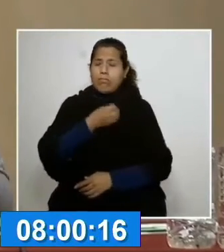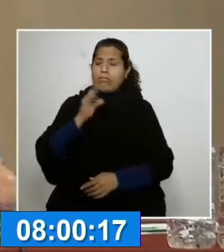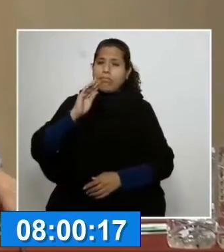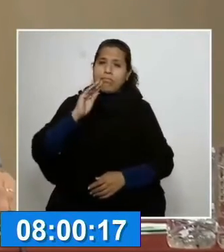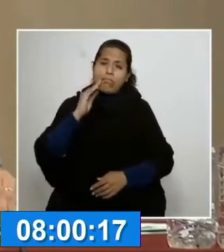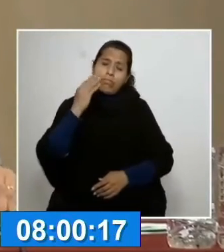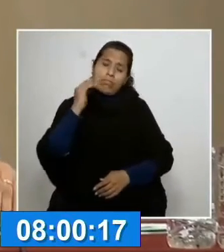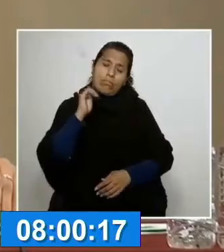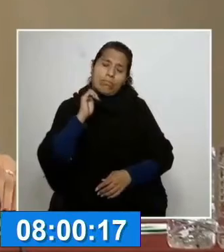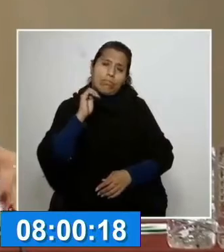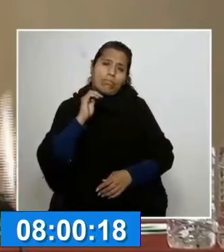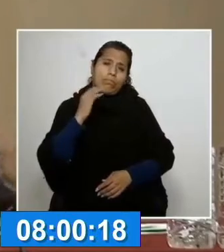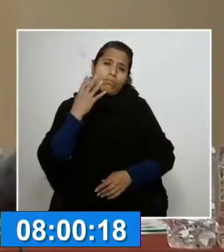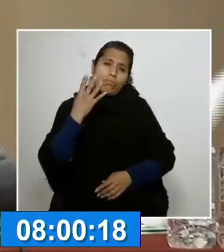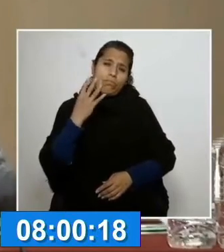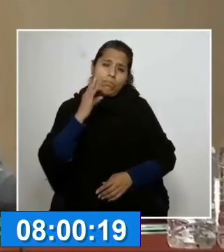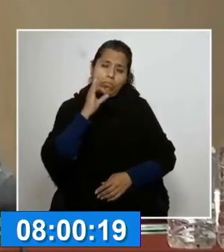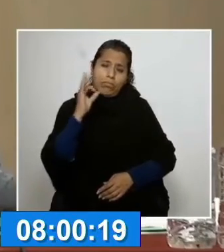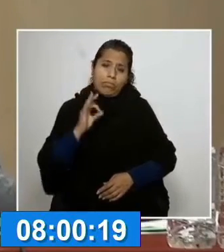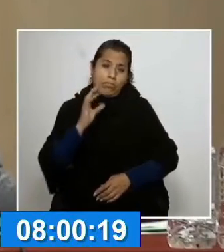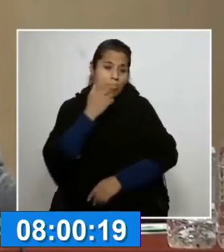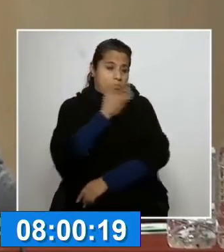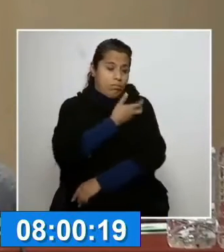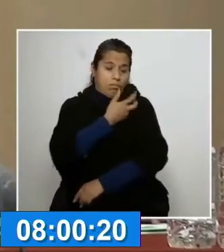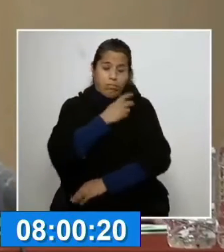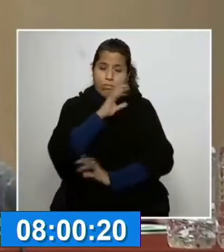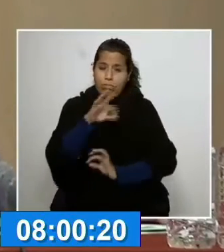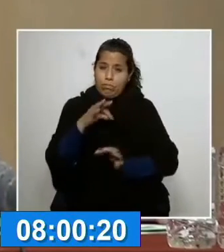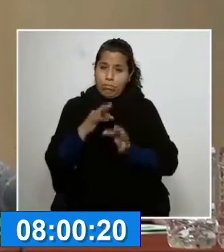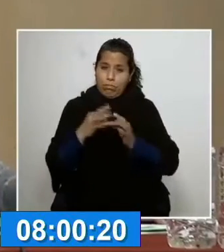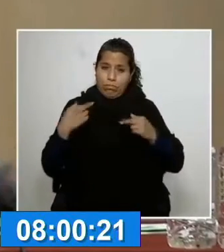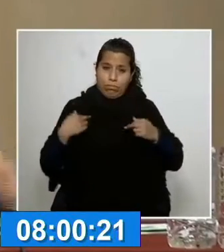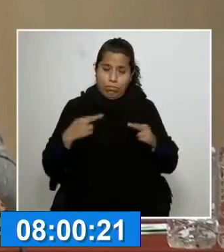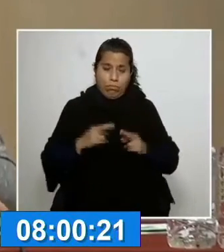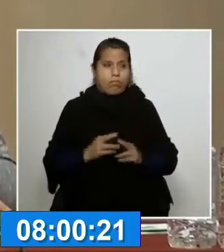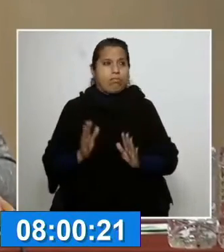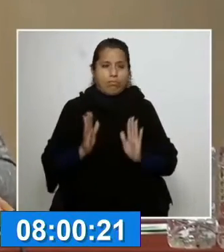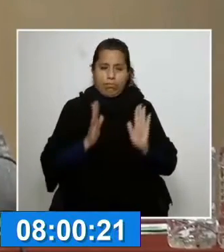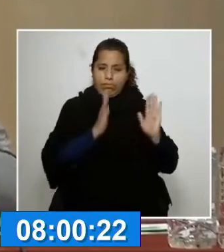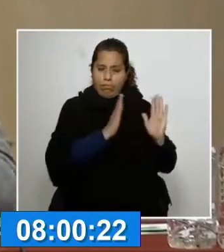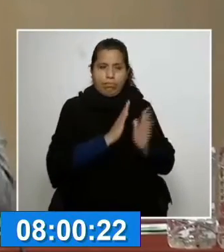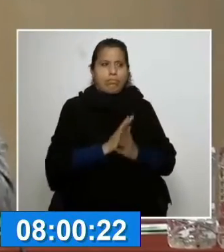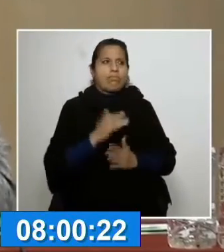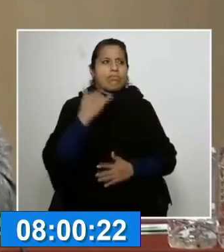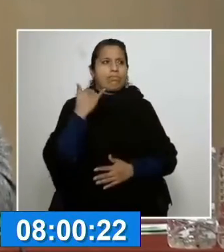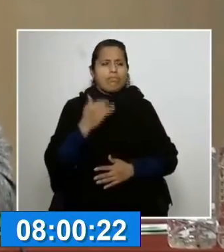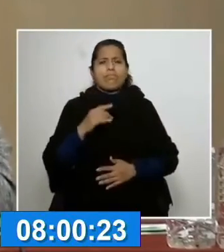con recursos por 174 millones 656 mil pesos.